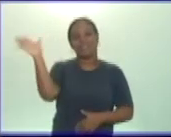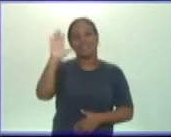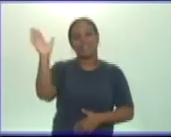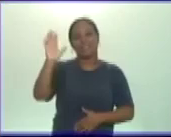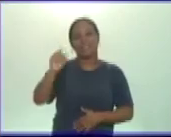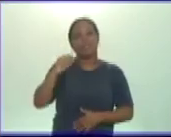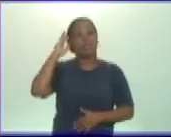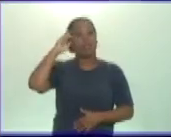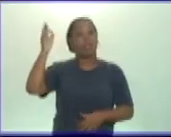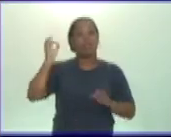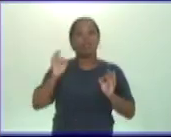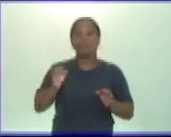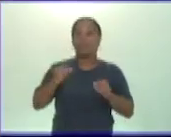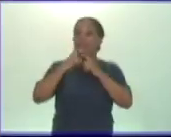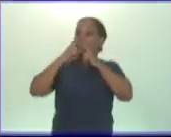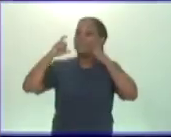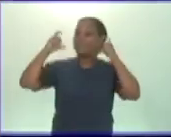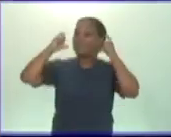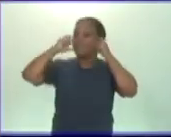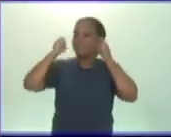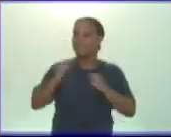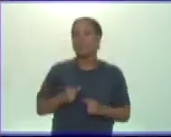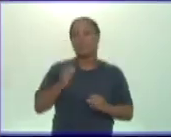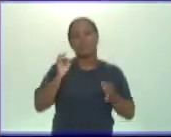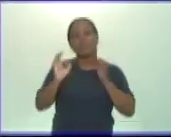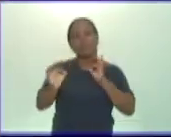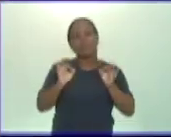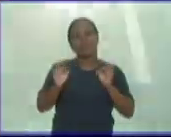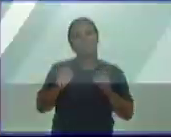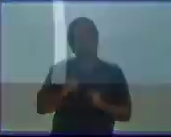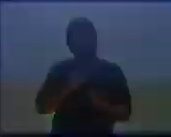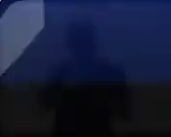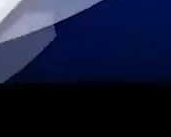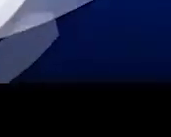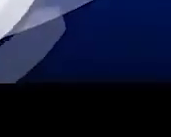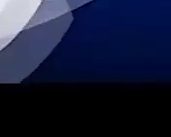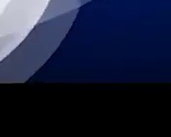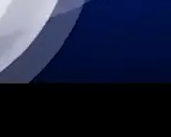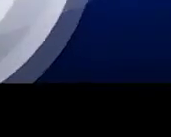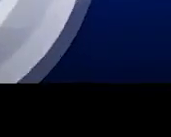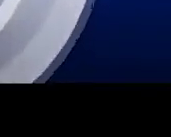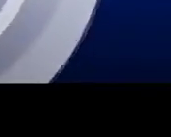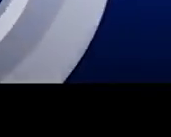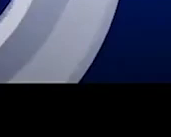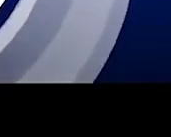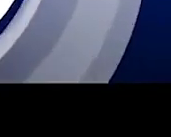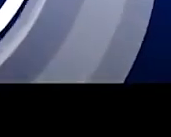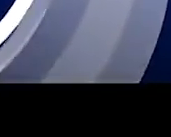Recuerde siempre usar el nasobuco para protegernos y proteger a los demás.